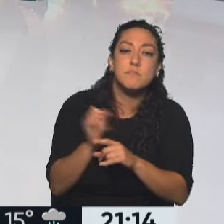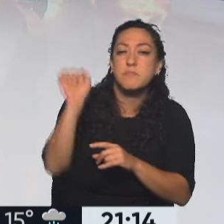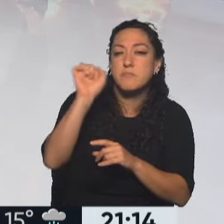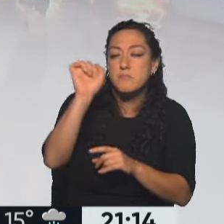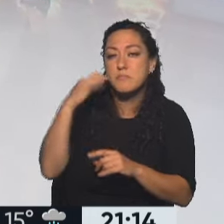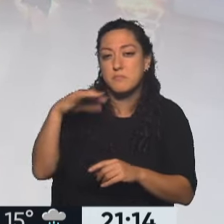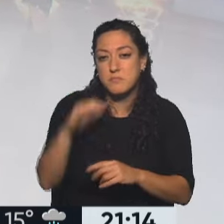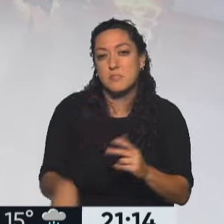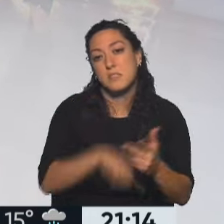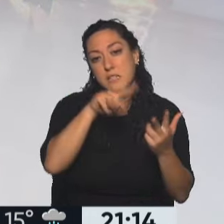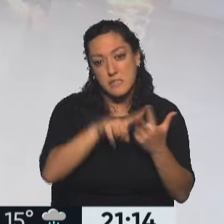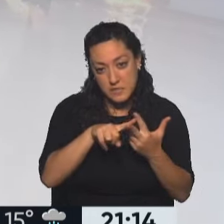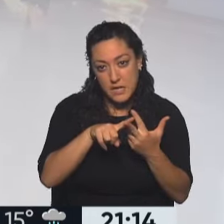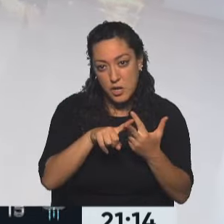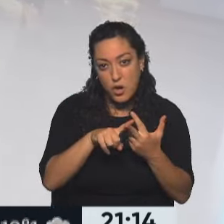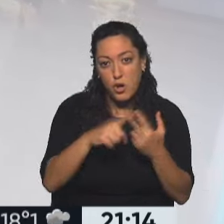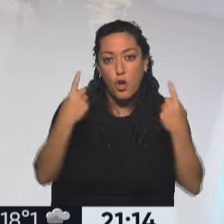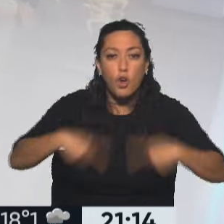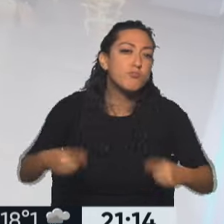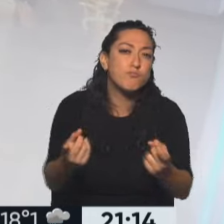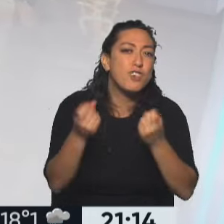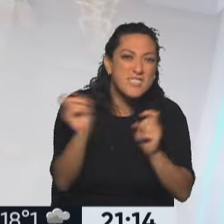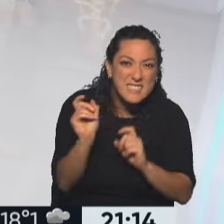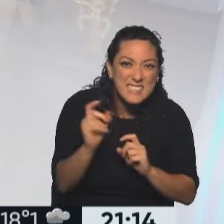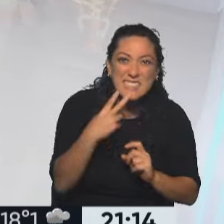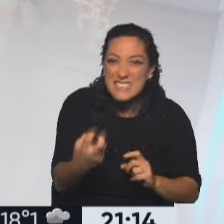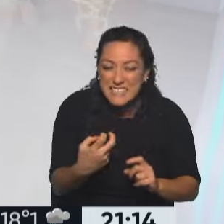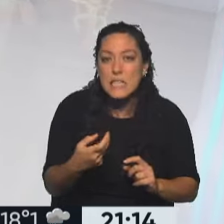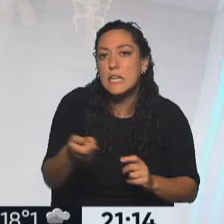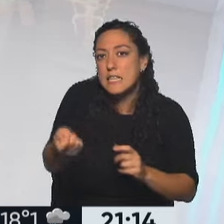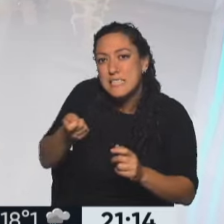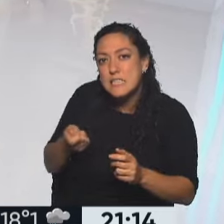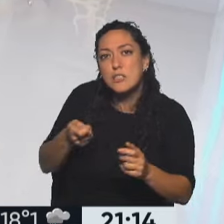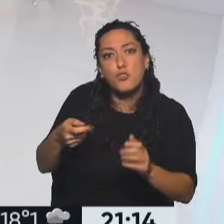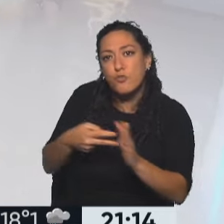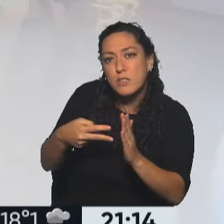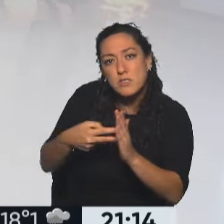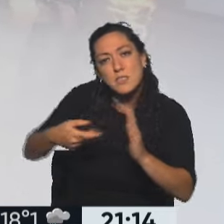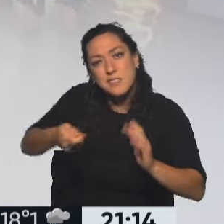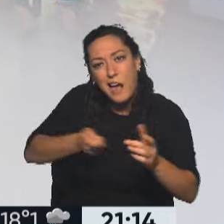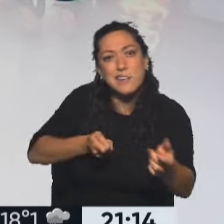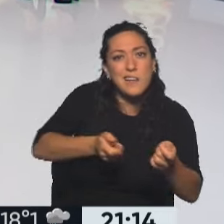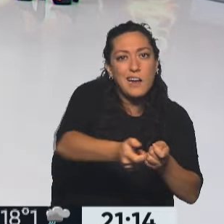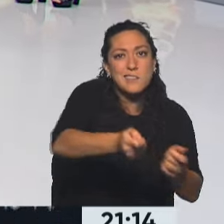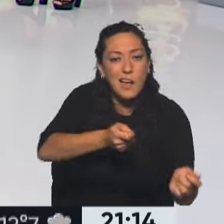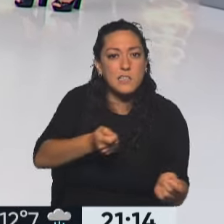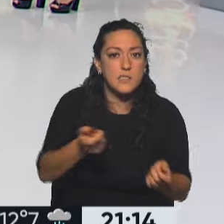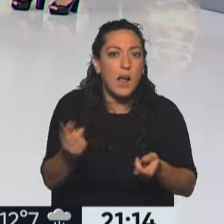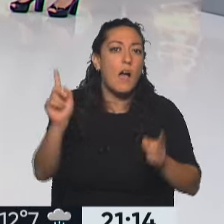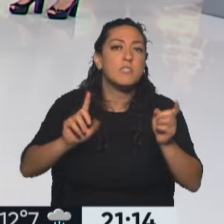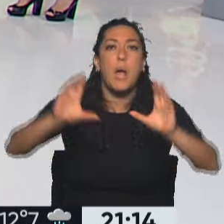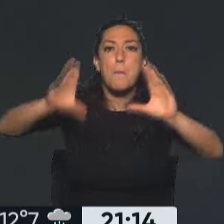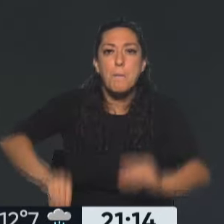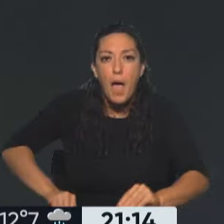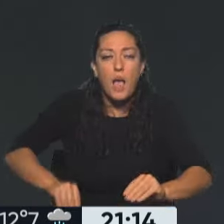La tercera es desenchufar los aparatos no necesarios. Uh-huh. Muchas veces apagamos y creemos que con esto basta, pero no es así y ahí se